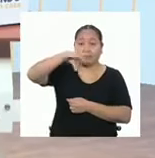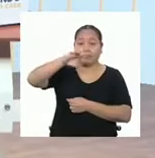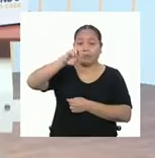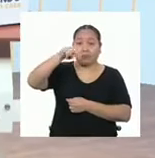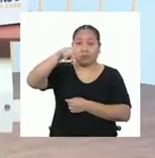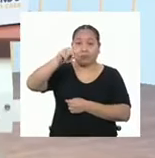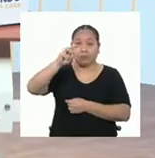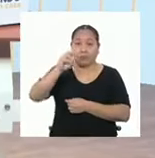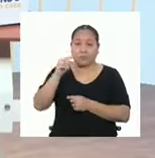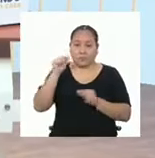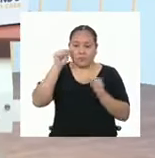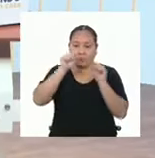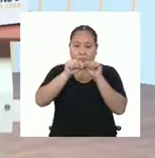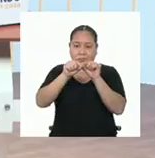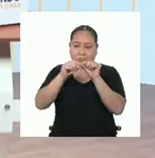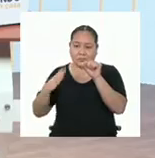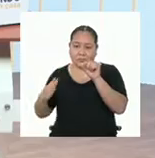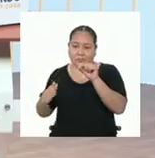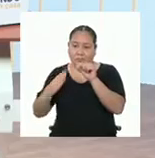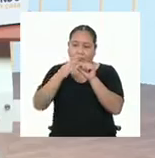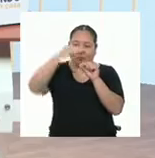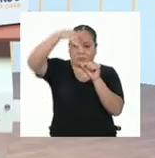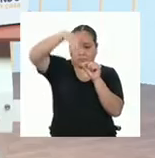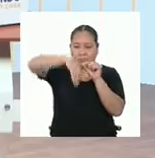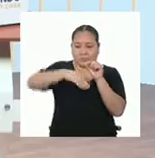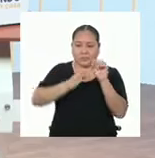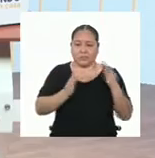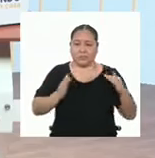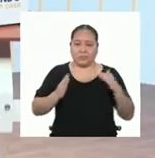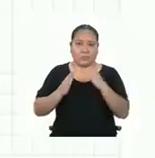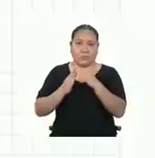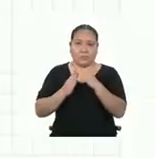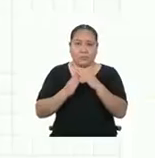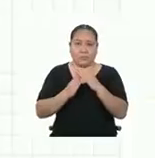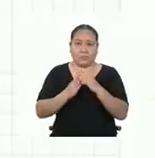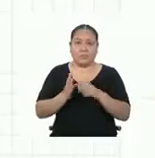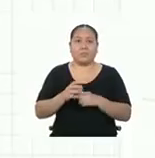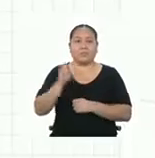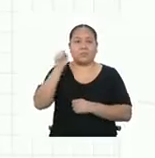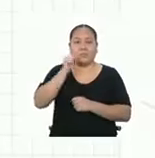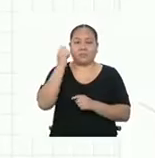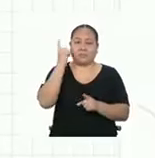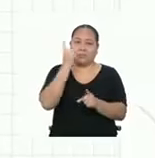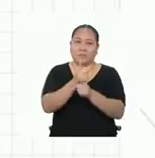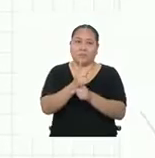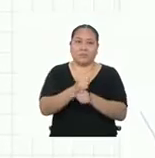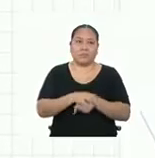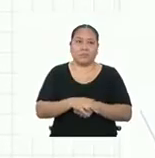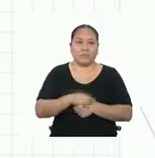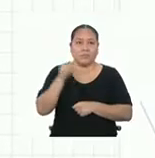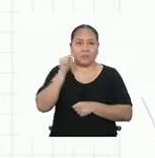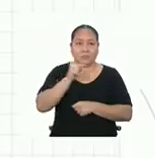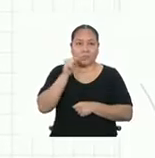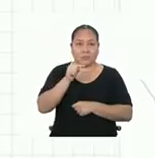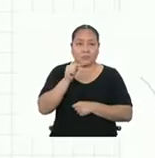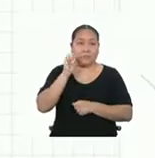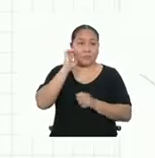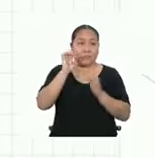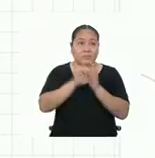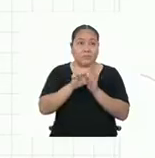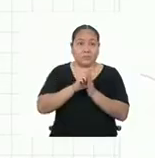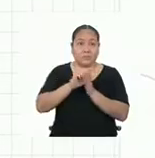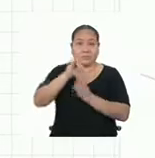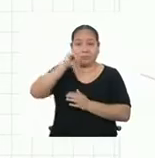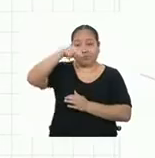punto de la intersección De las tres vicetrices de los ángulos internos de un triángulo Eso mismo Y en el caso de este ejemplo,